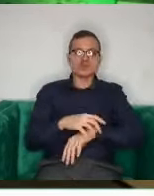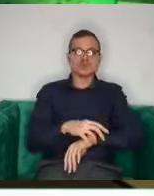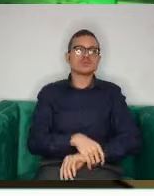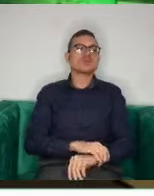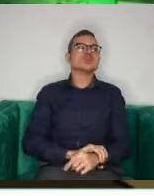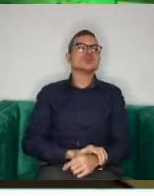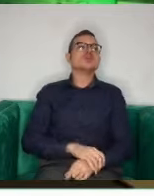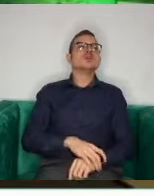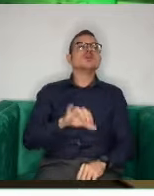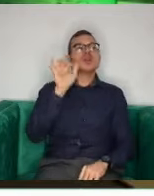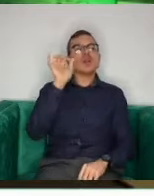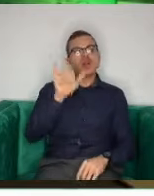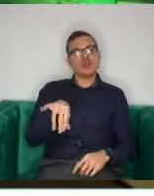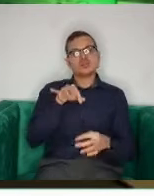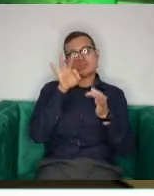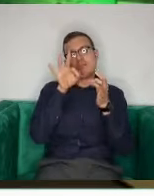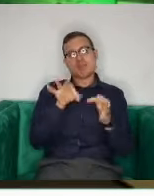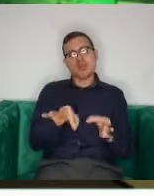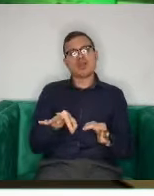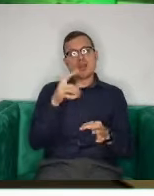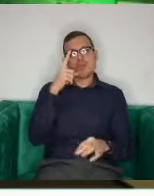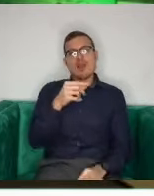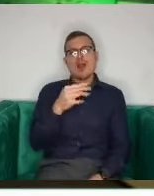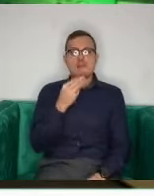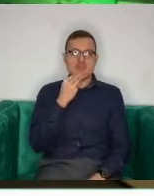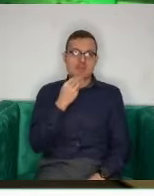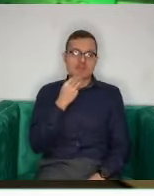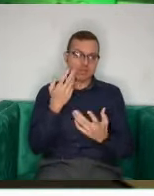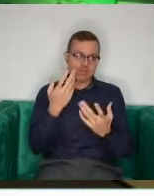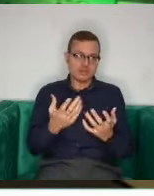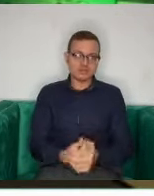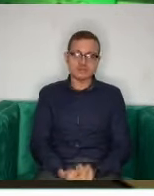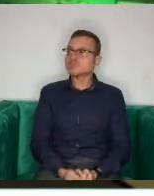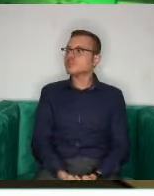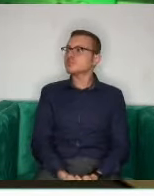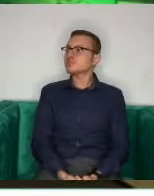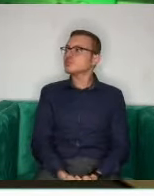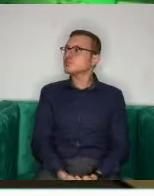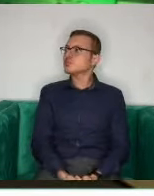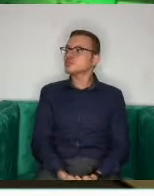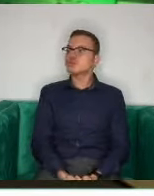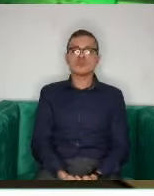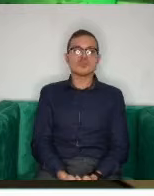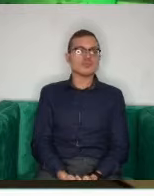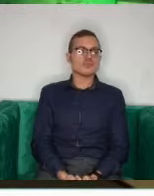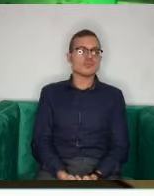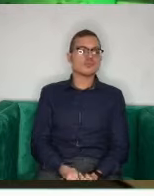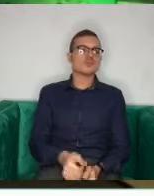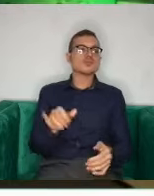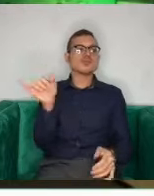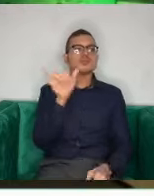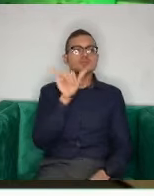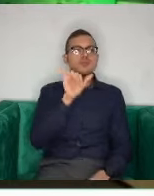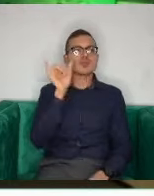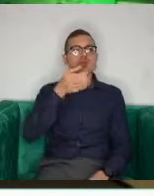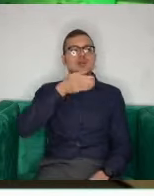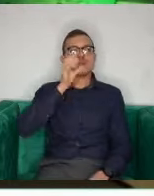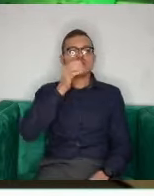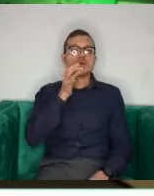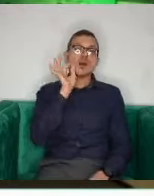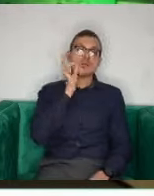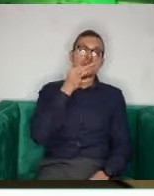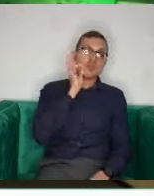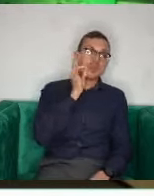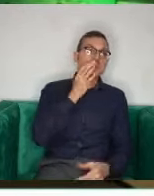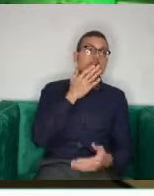Lo ¿cóctel puedo sin alcohol? No, cóctel sin alcohol. No alcohólico. No. Un cóctel de fruta, ¿verdad?